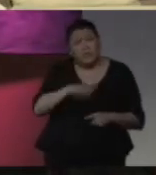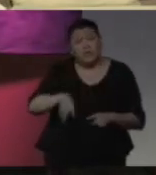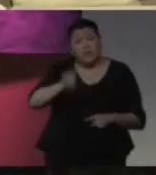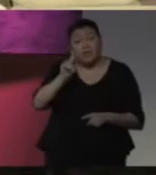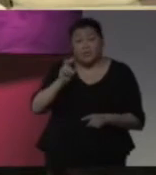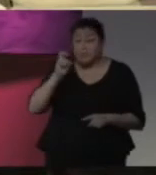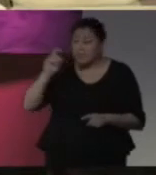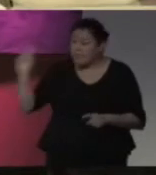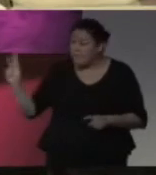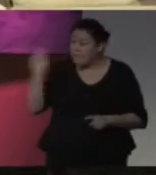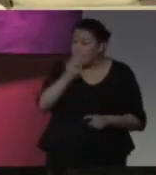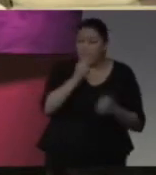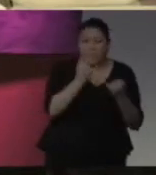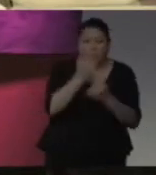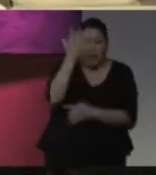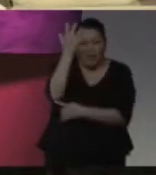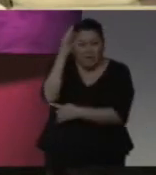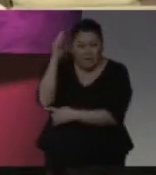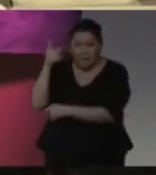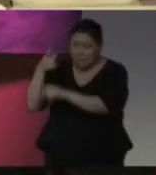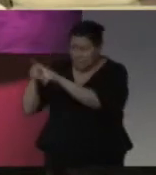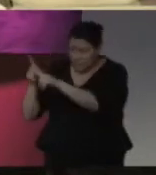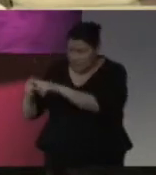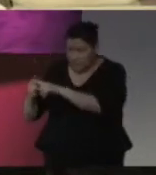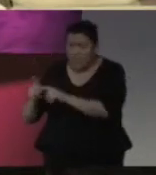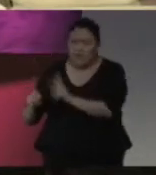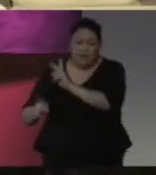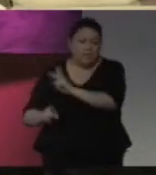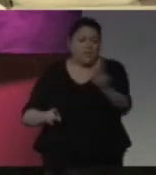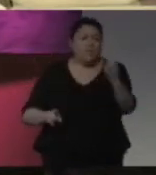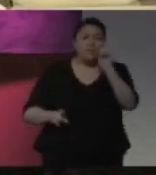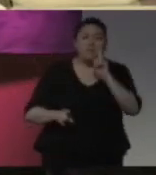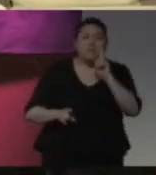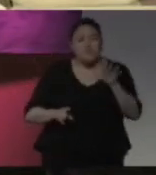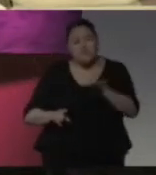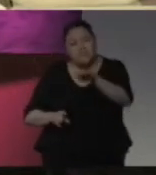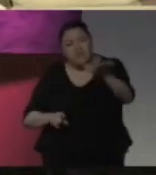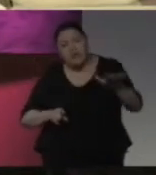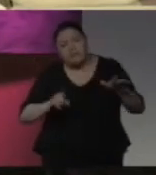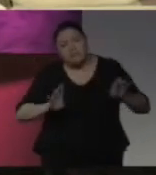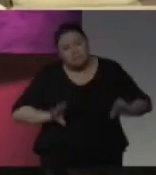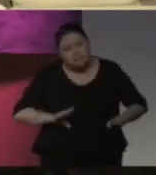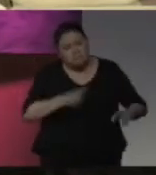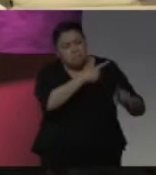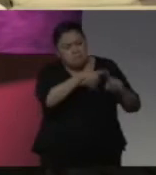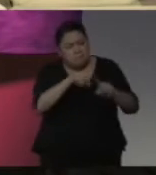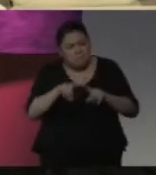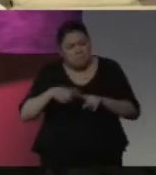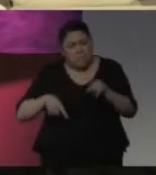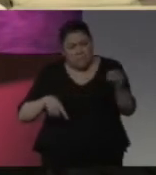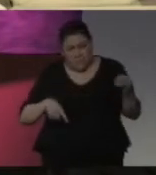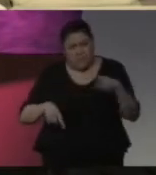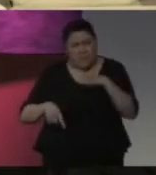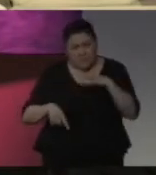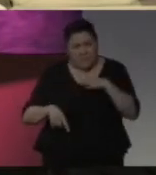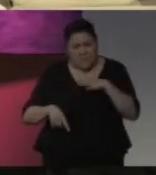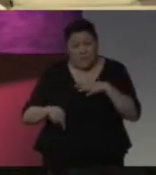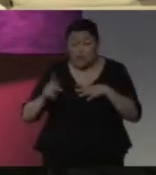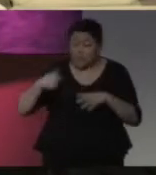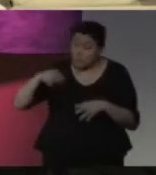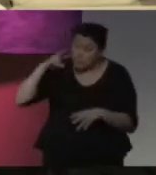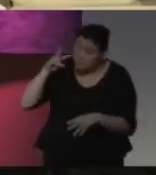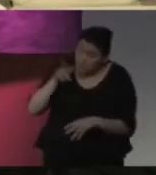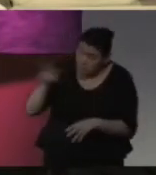estas metáforas. Lo sabemos, continúa Erika, pero cuando lo vemos,